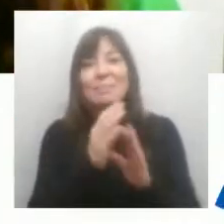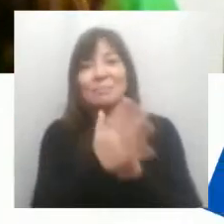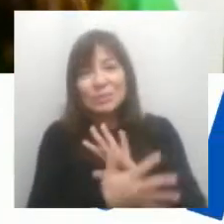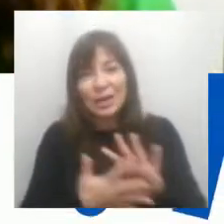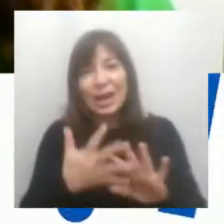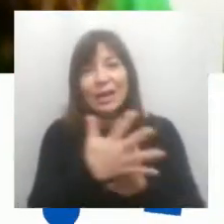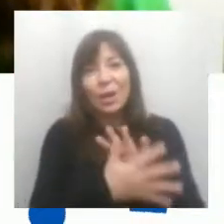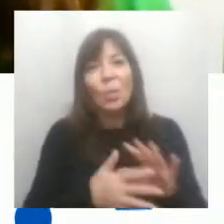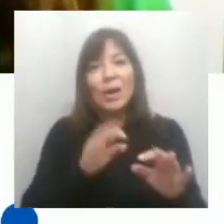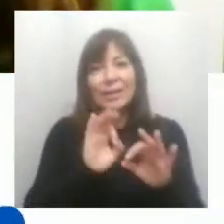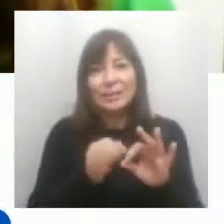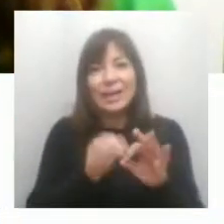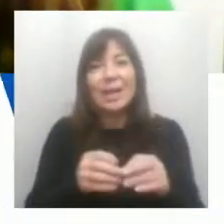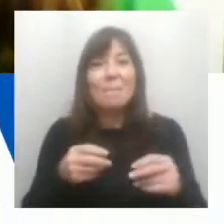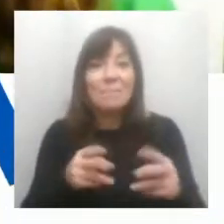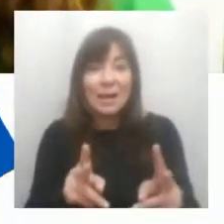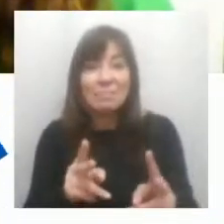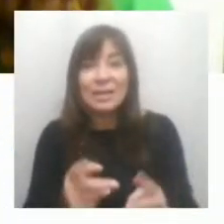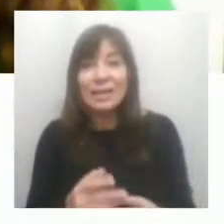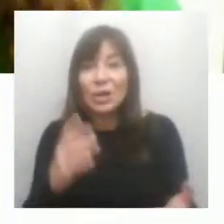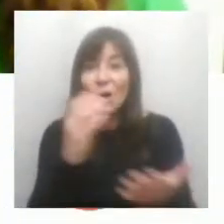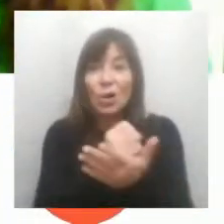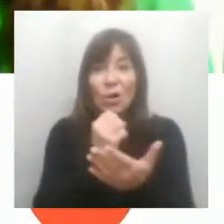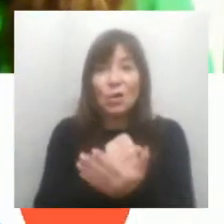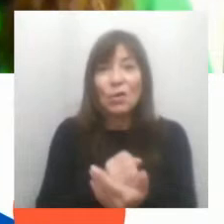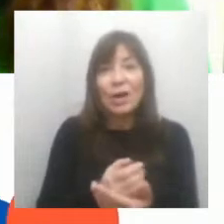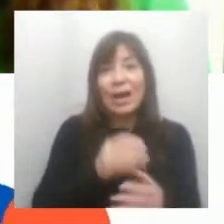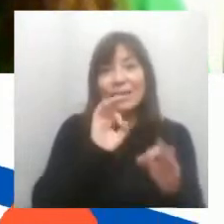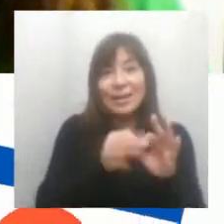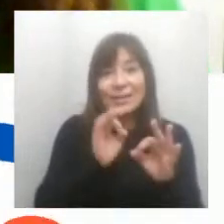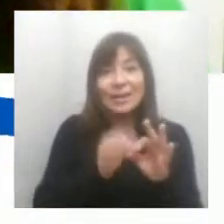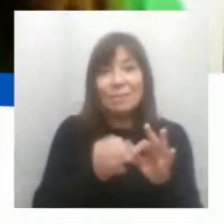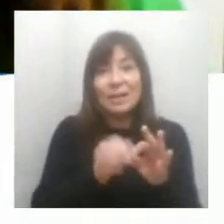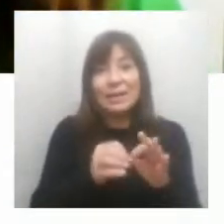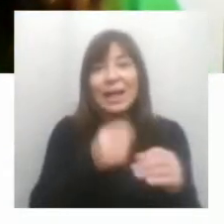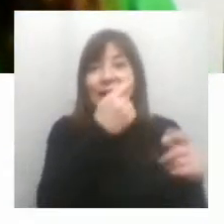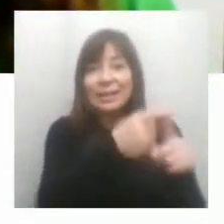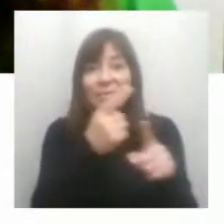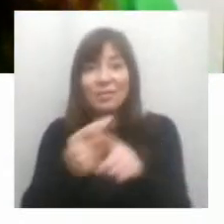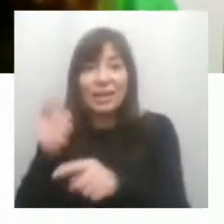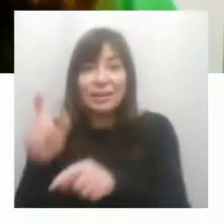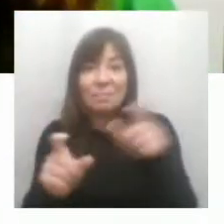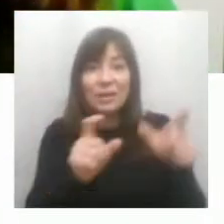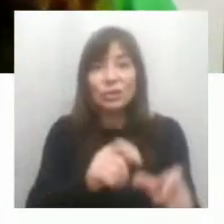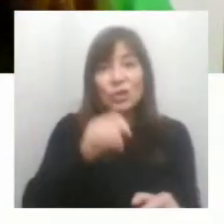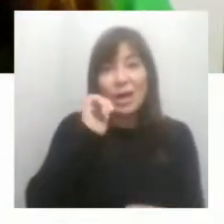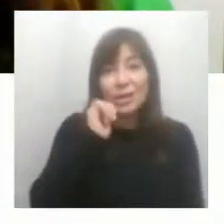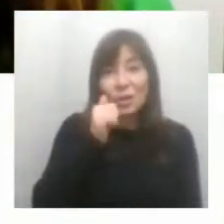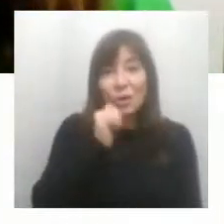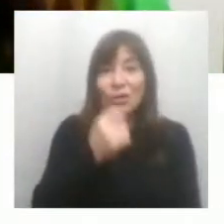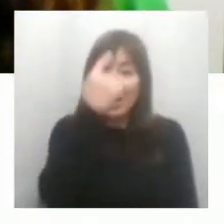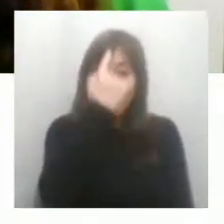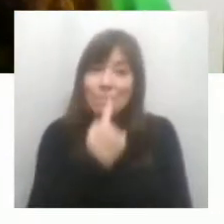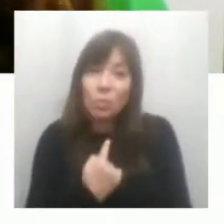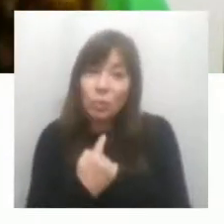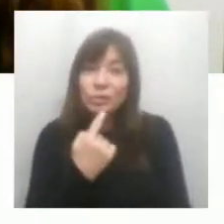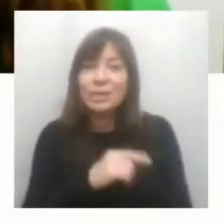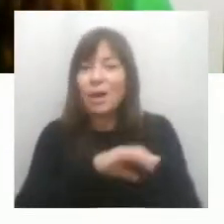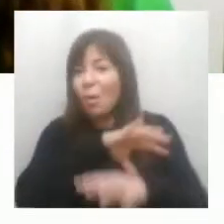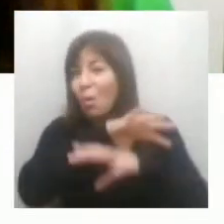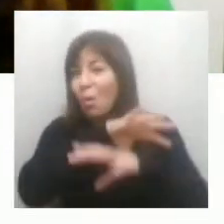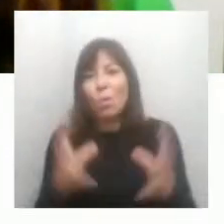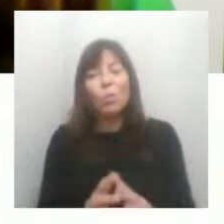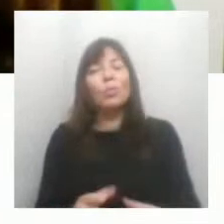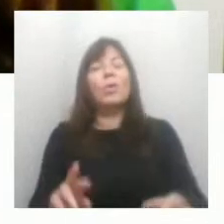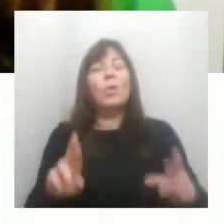labor de permitirnos, gracias, llegar, Claudia, a más personas, a permitir que seamos cada día un museo, un país, un mundo, ojalá mucho